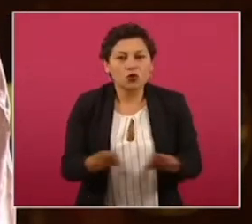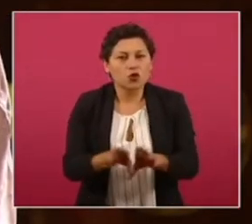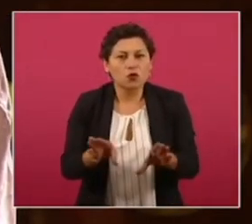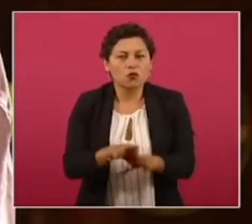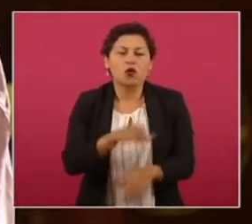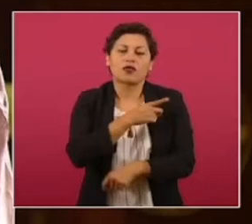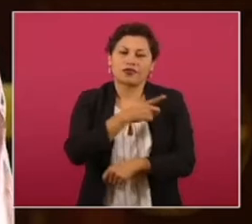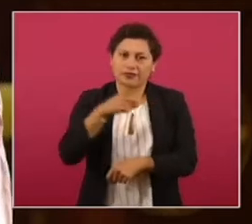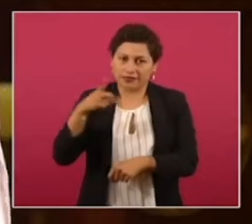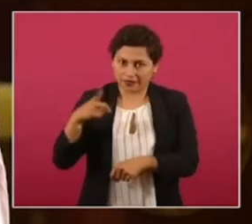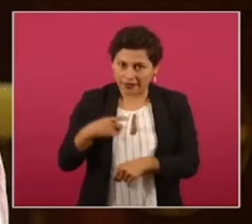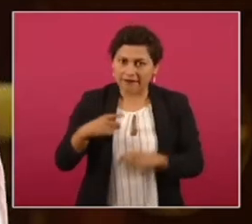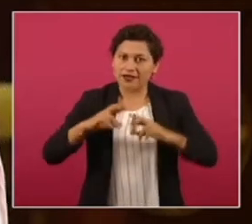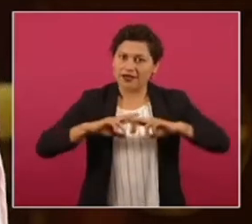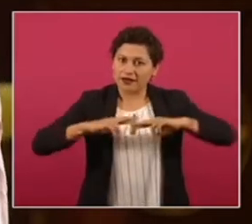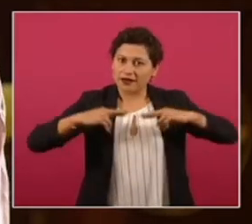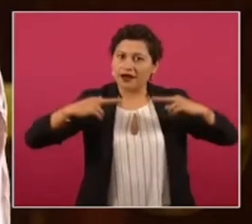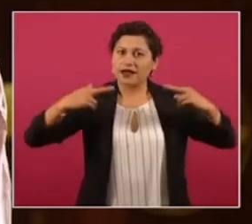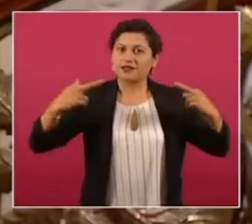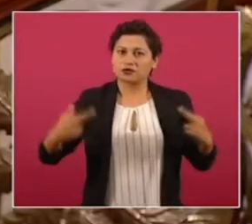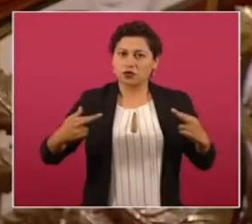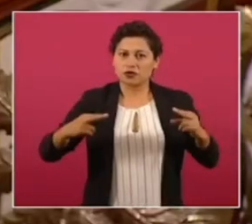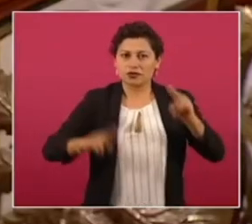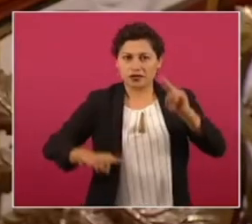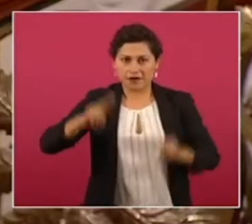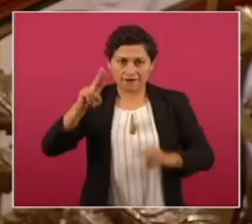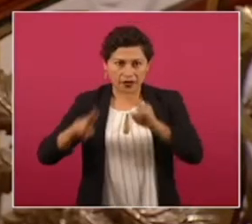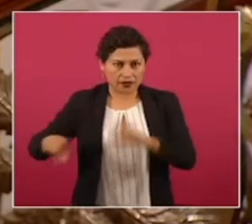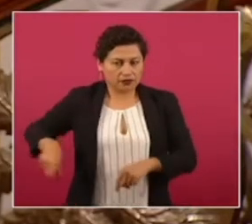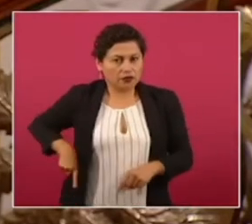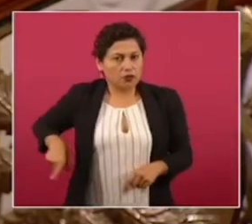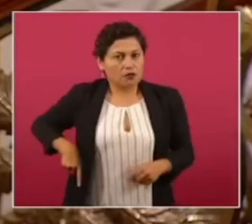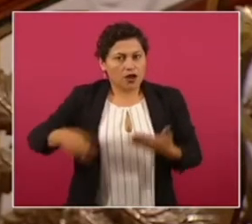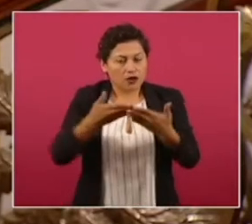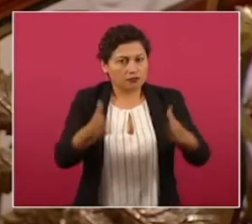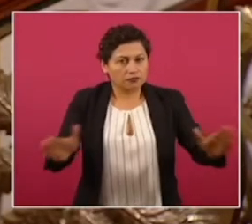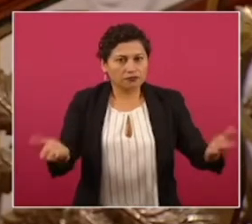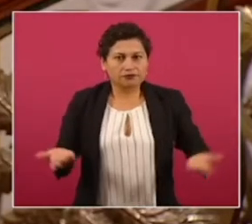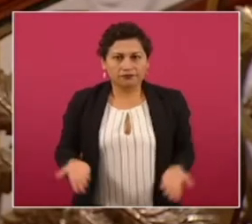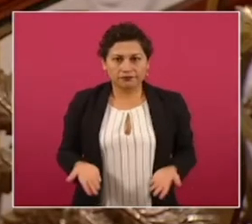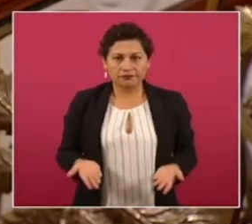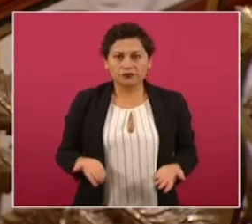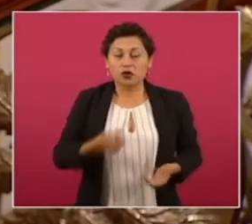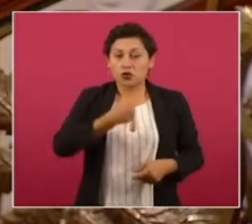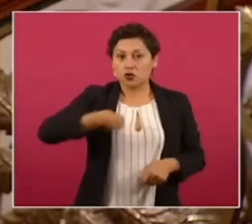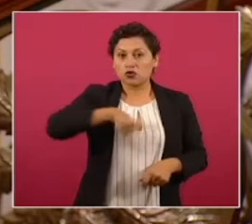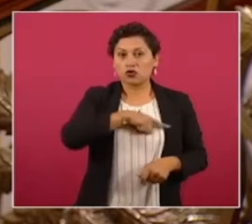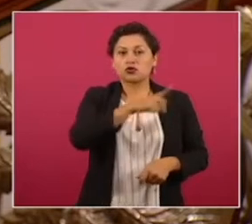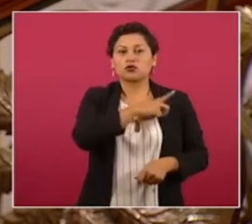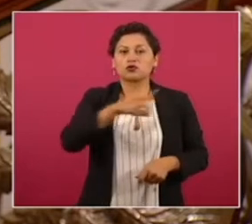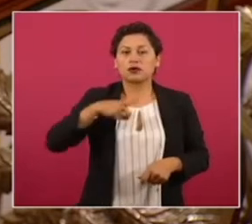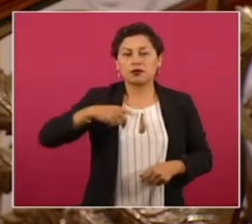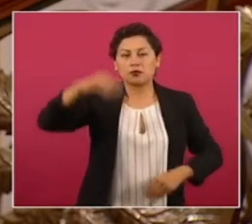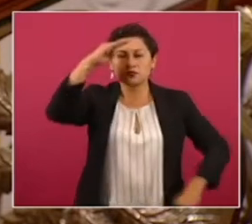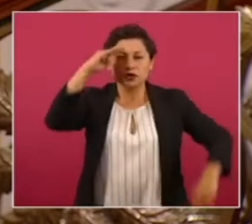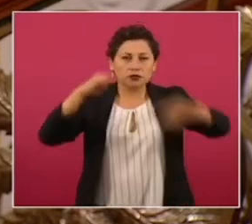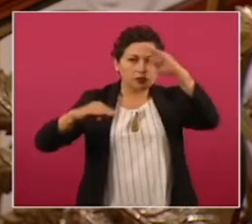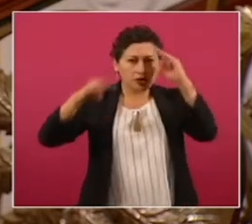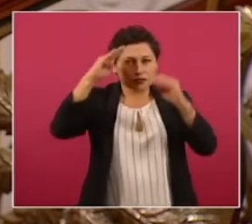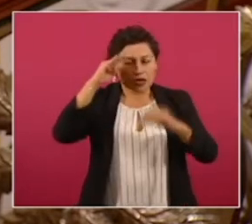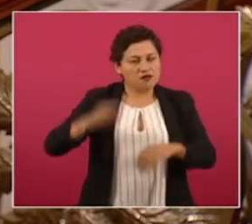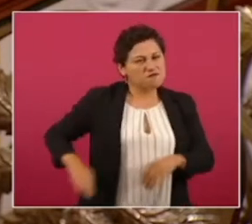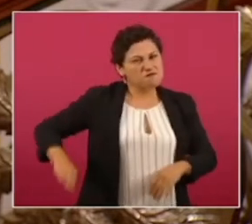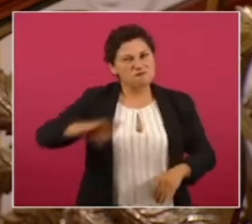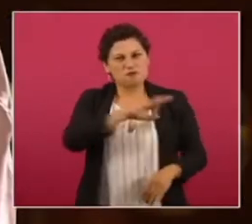respetuosa relación entre los poderes públicos. Debemos apostar por la colaboración entre los poderes y las instituciones del